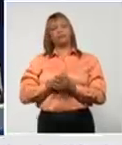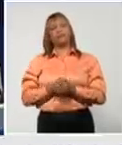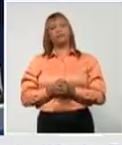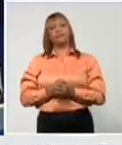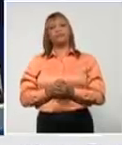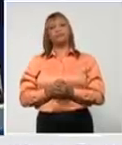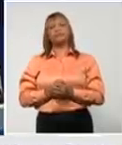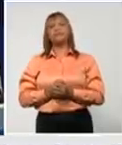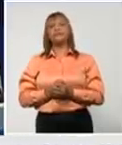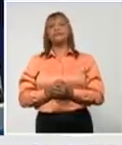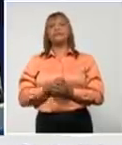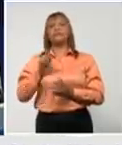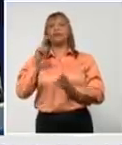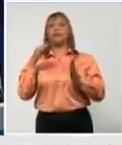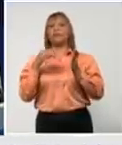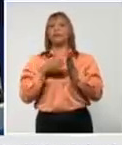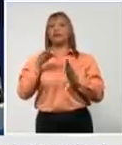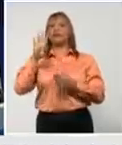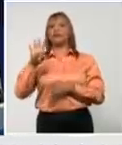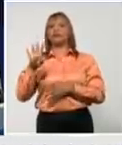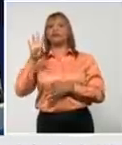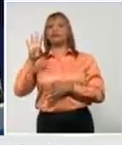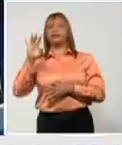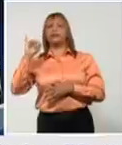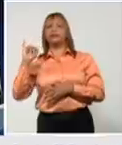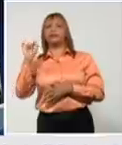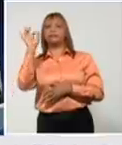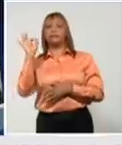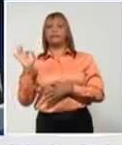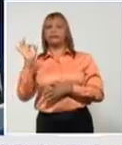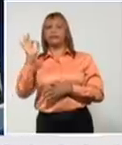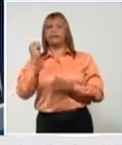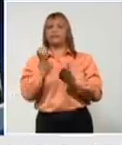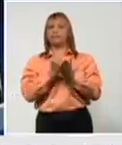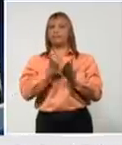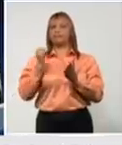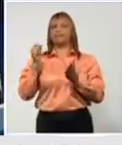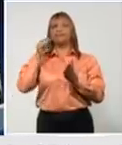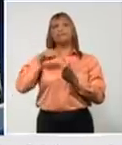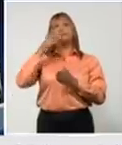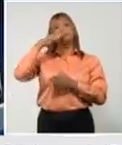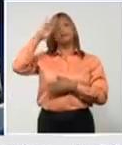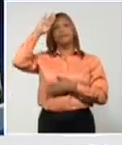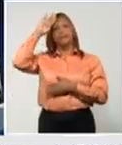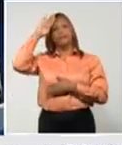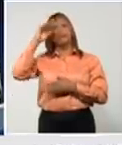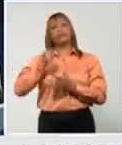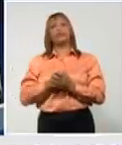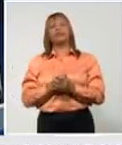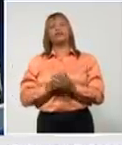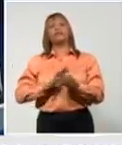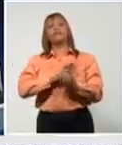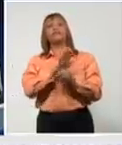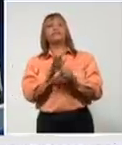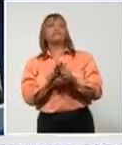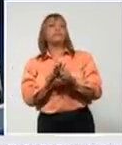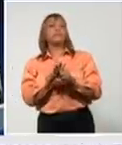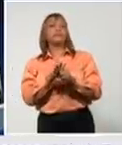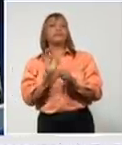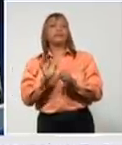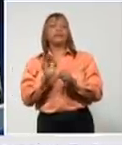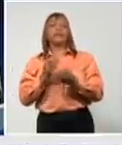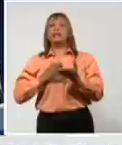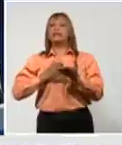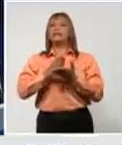los 2.446 pacientes diagnosticados en Cuba con la COVID-19, se